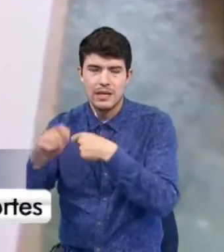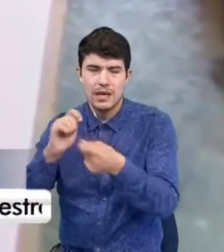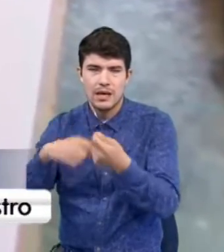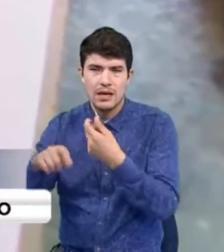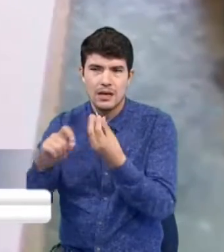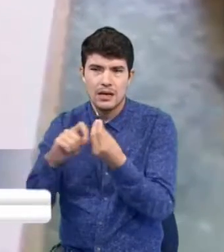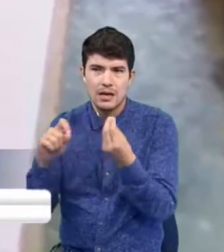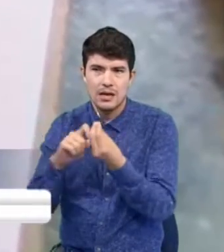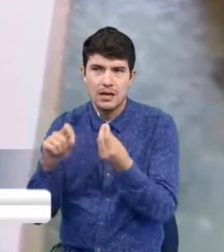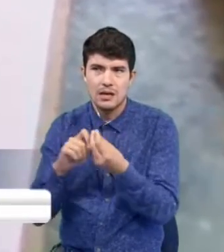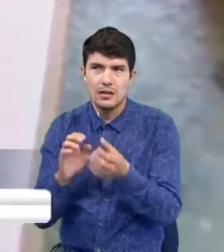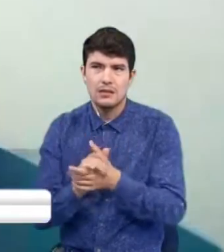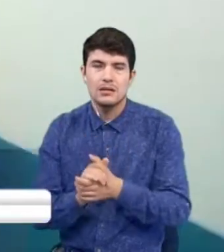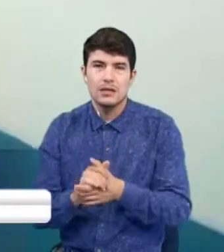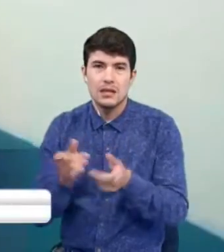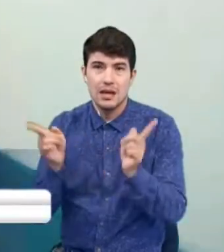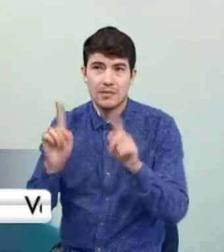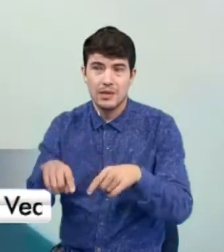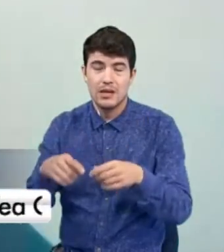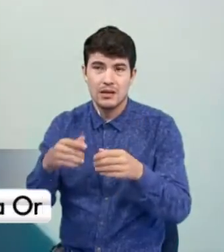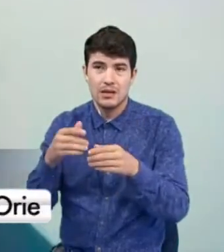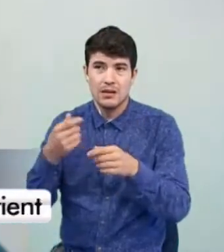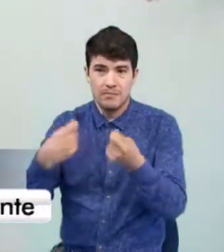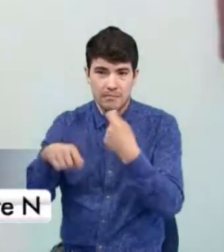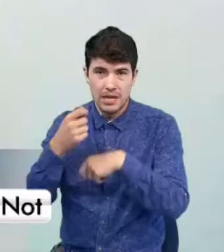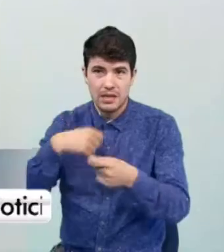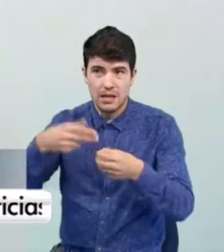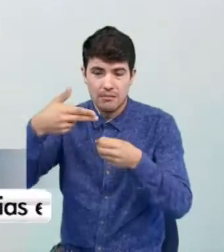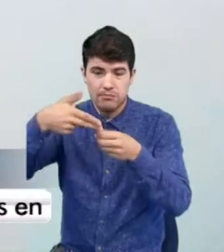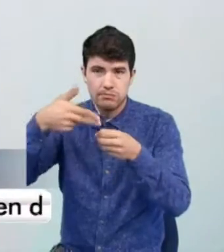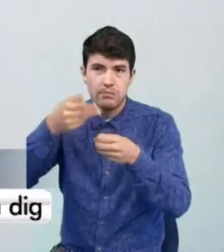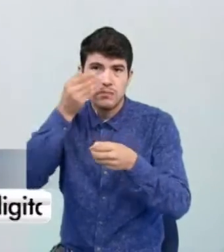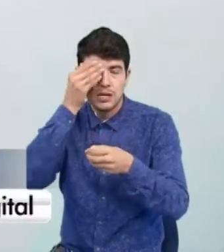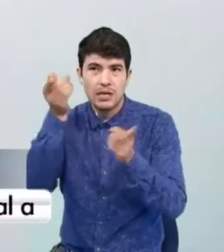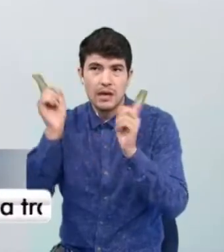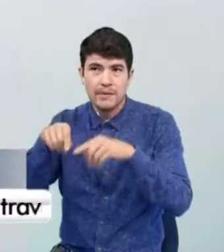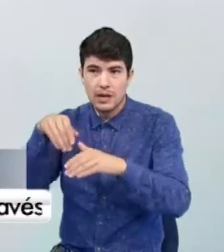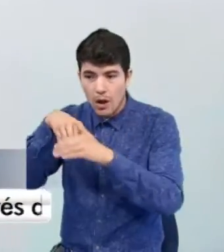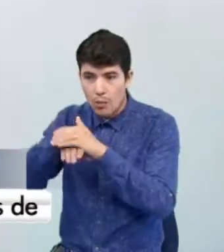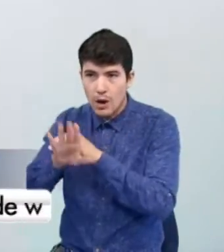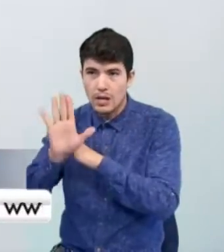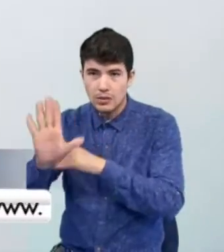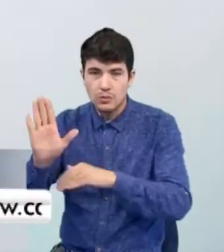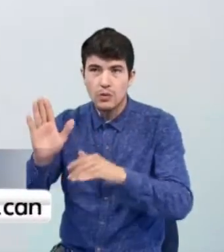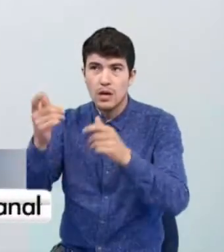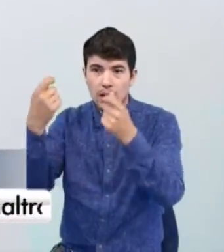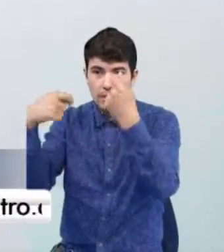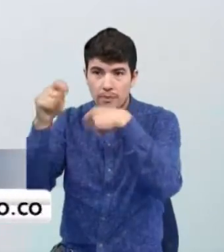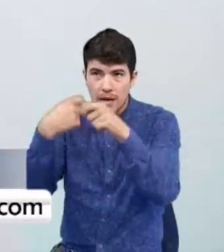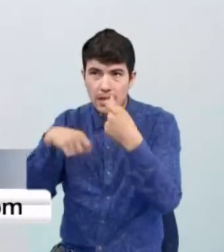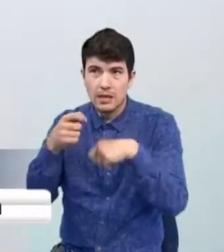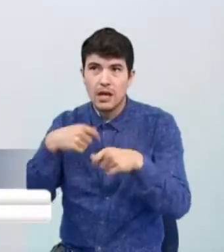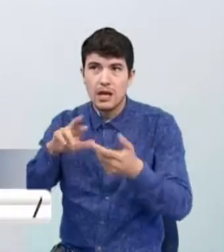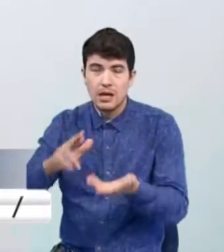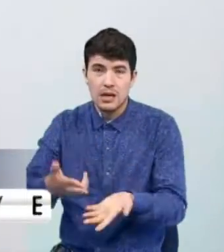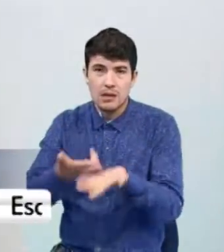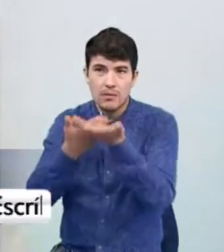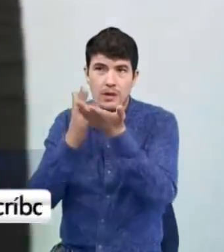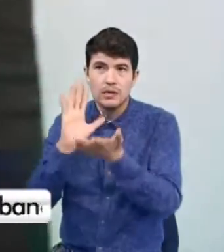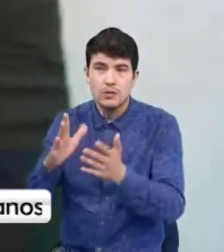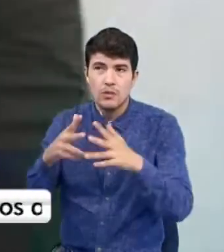en menores cantidades, contrabando de hidrocarburos y almacenamiento, comercialización, manipulación, reparación